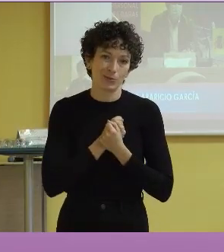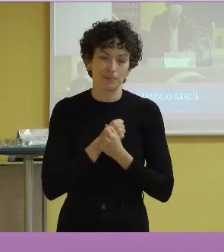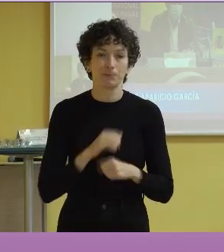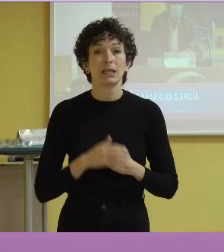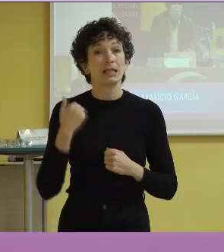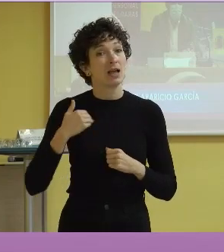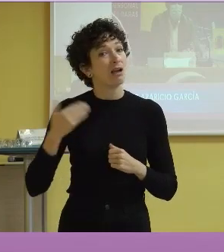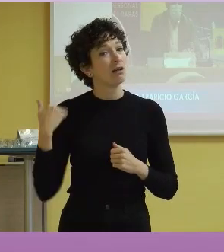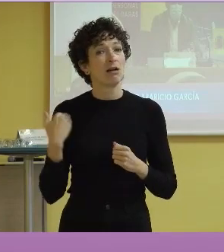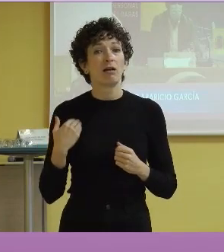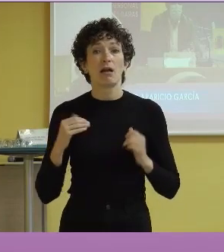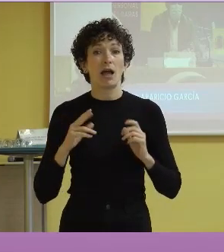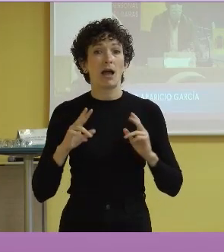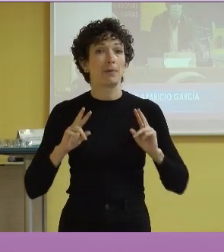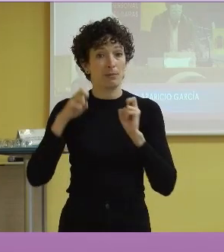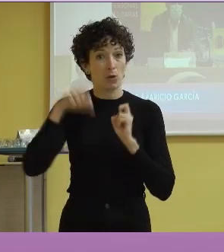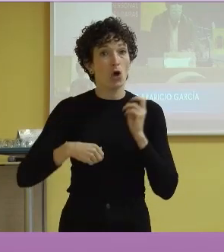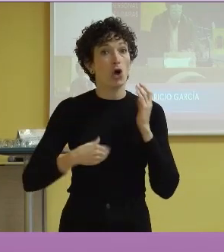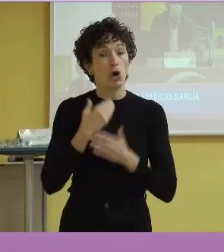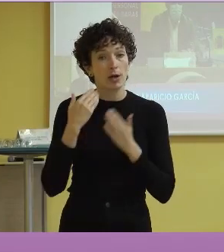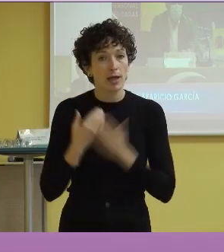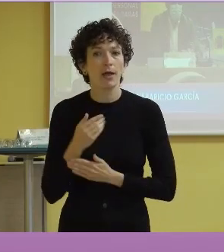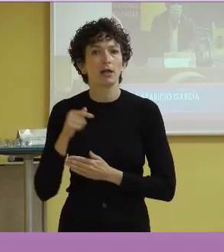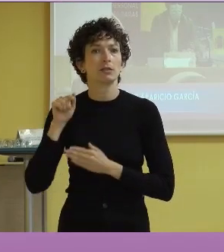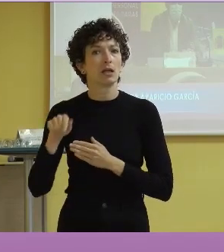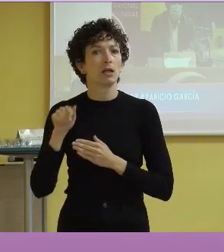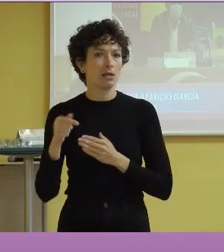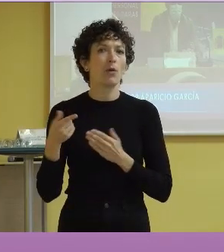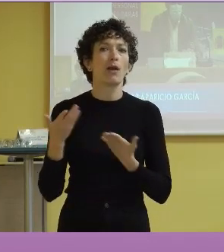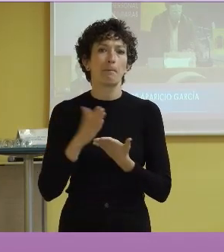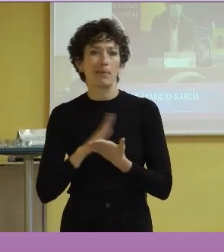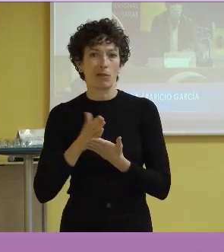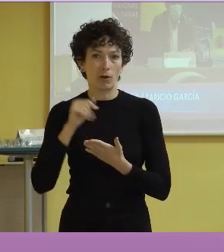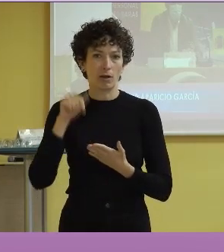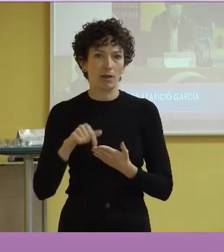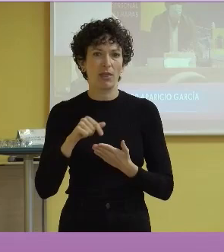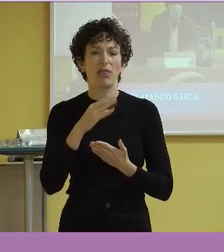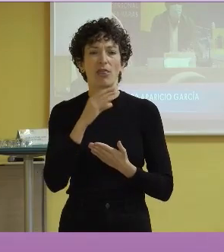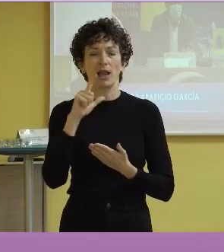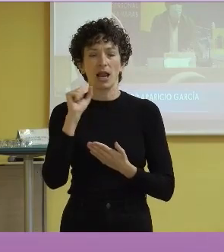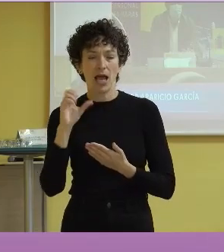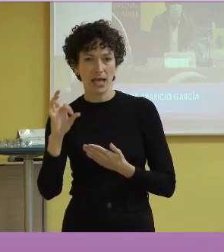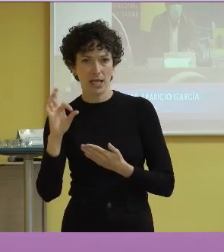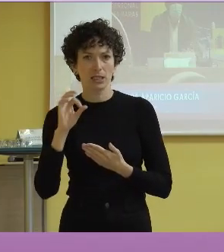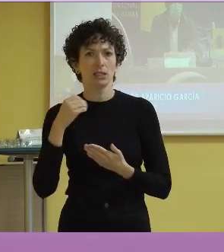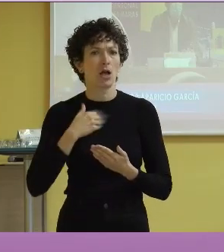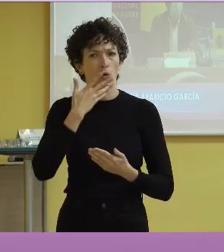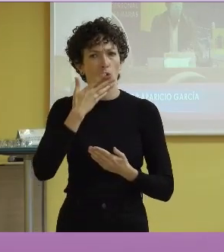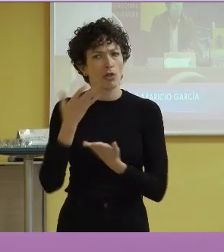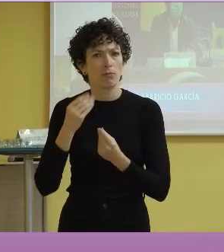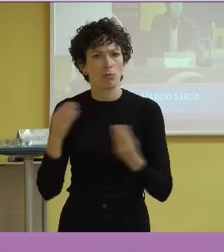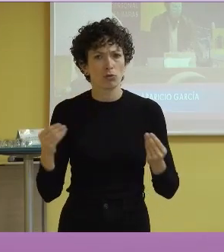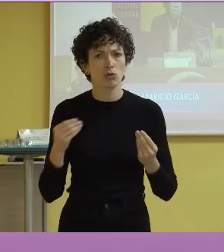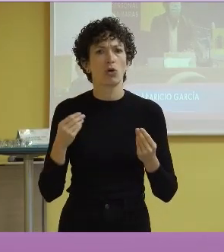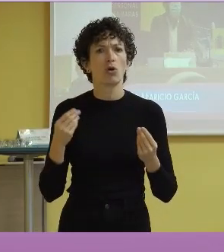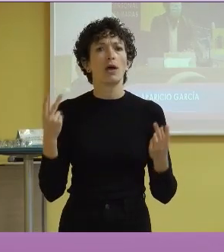CREER, Pilar ha sido la interlocutora de FEDAES, o sea que llevaba mucho tiempo, la conocíamos perfectamente y ha organizado muchísimos de los encuentros que el CREER ofrece